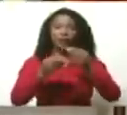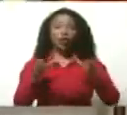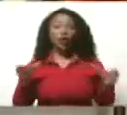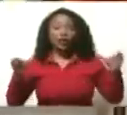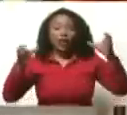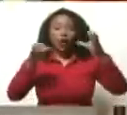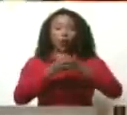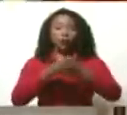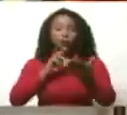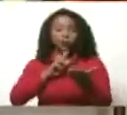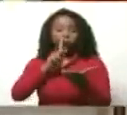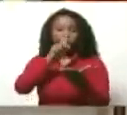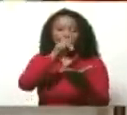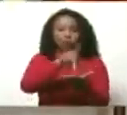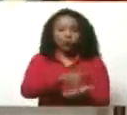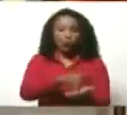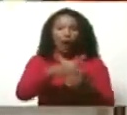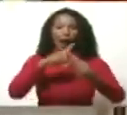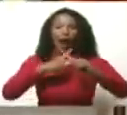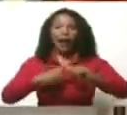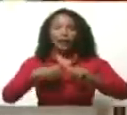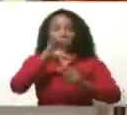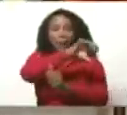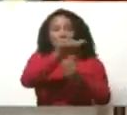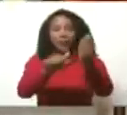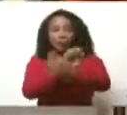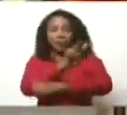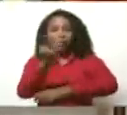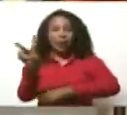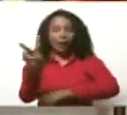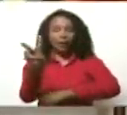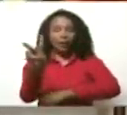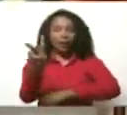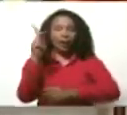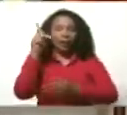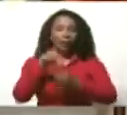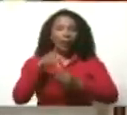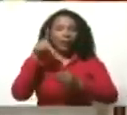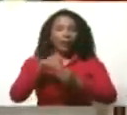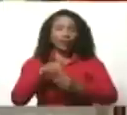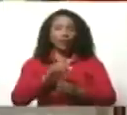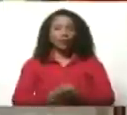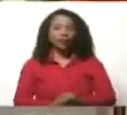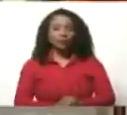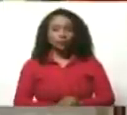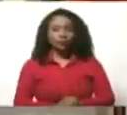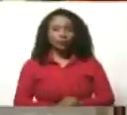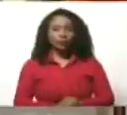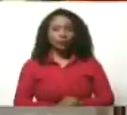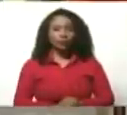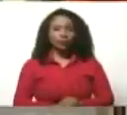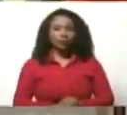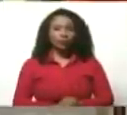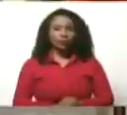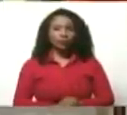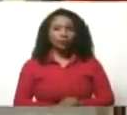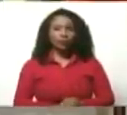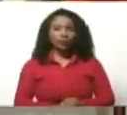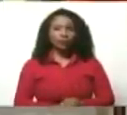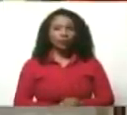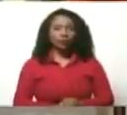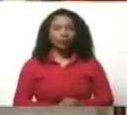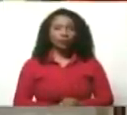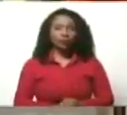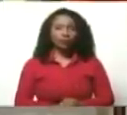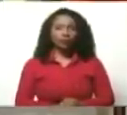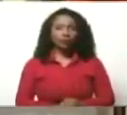de presentación del ex vicepresidente de Finanzas de PDVSA, Víctor Aular, por